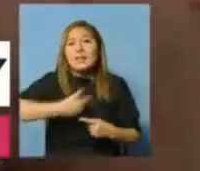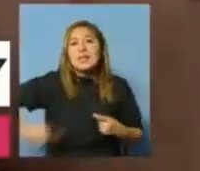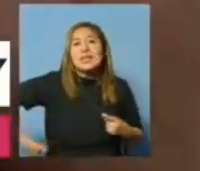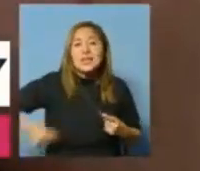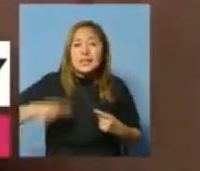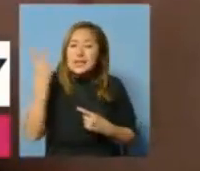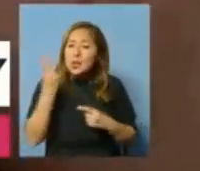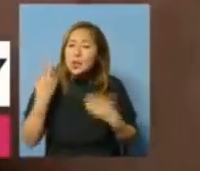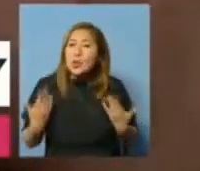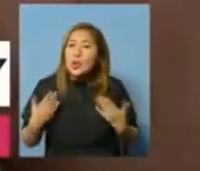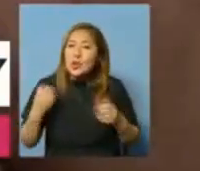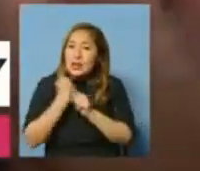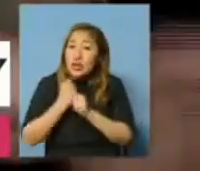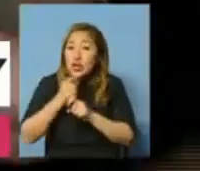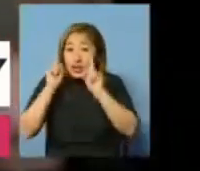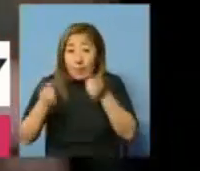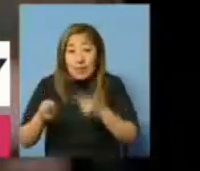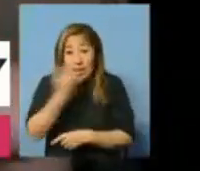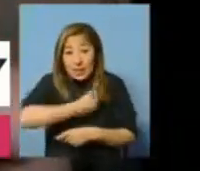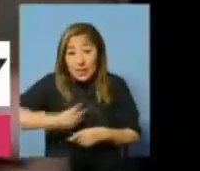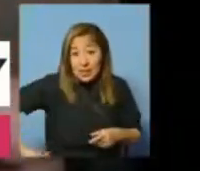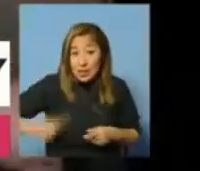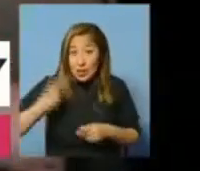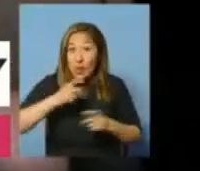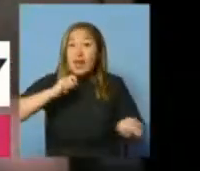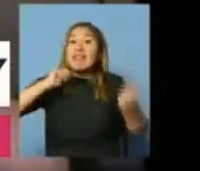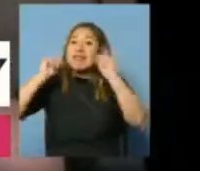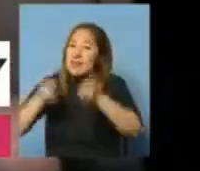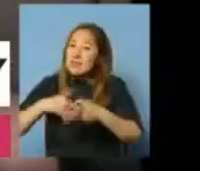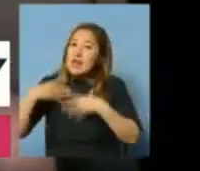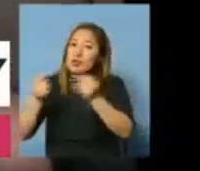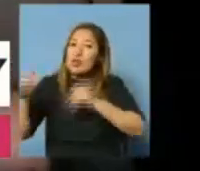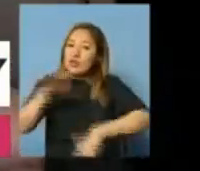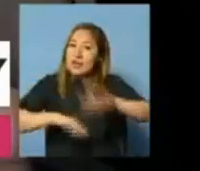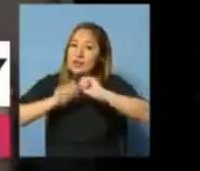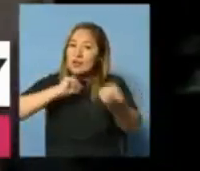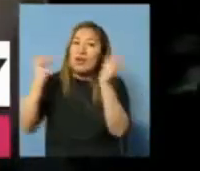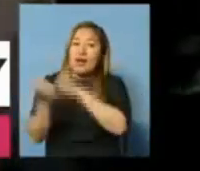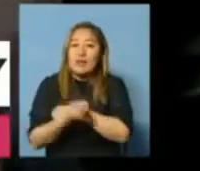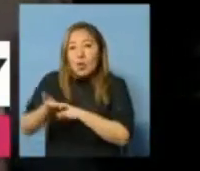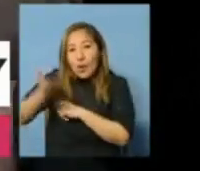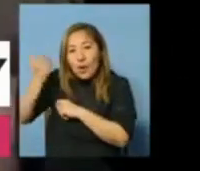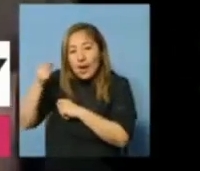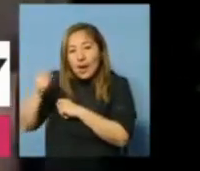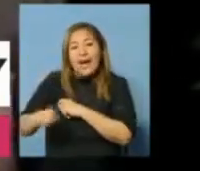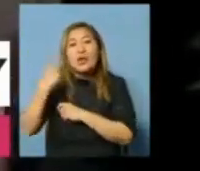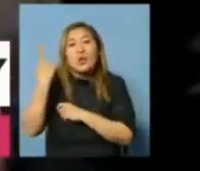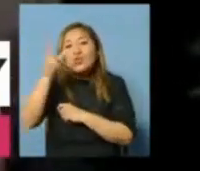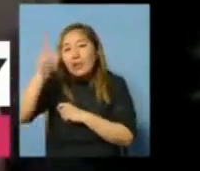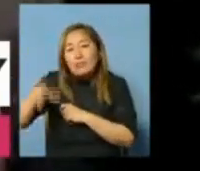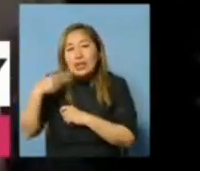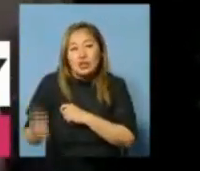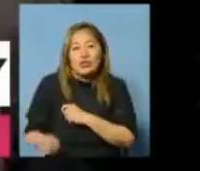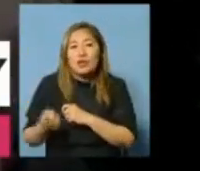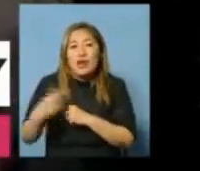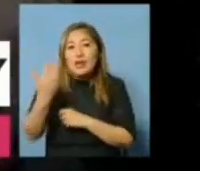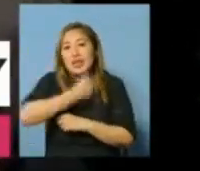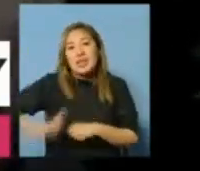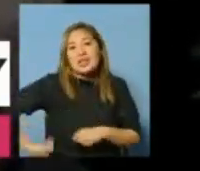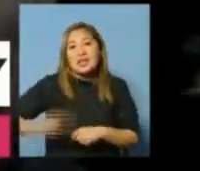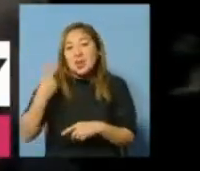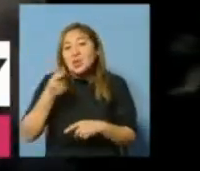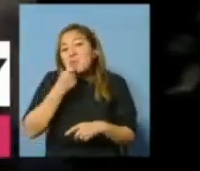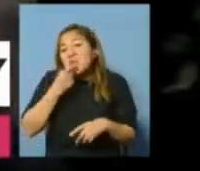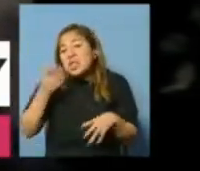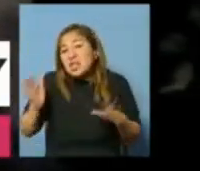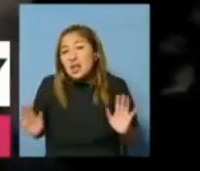¿no? Bueno, también la vicepresidencia ha aportado un cambio estructural. Antes teníamos, por lo general, una persona como vicepresidente que por lo